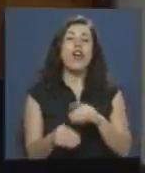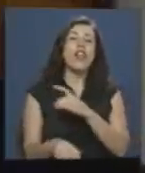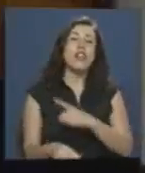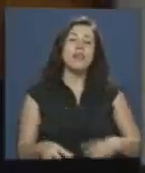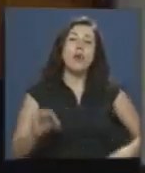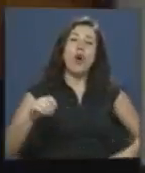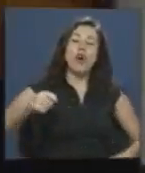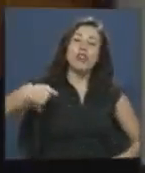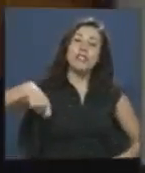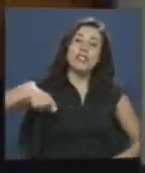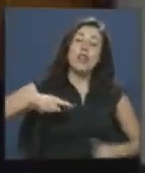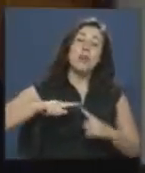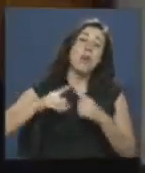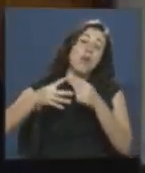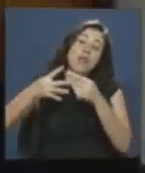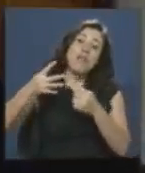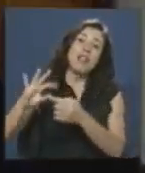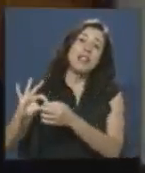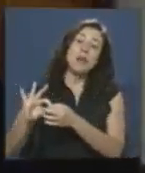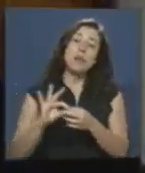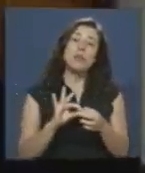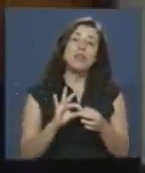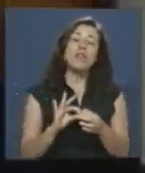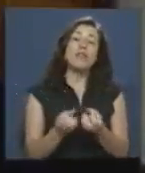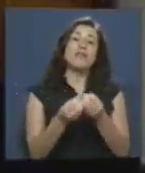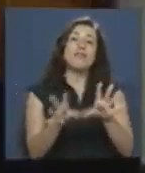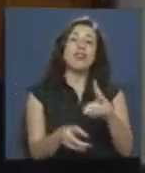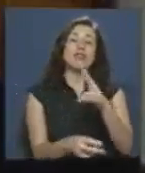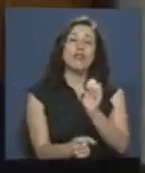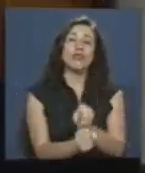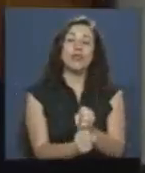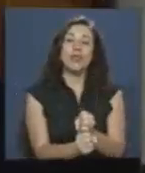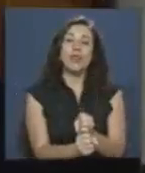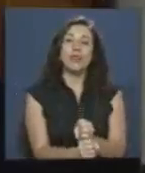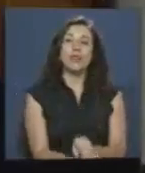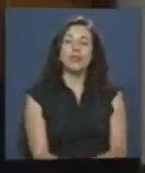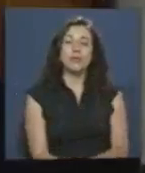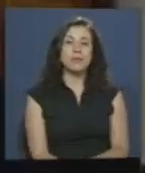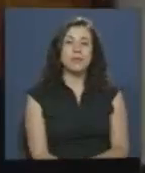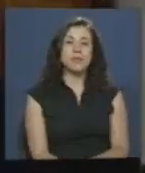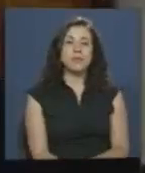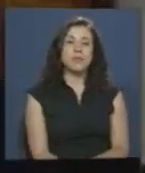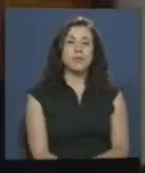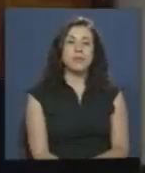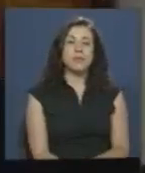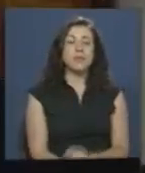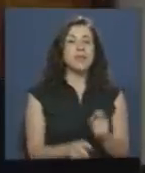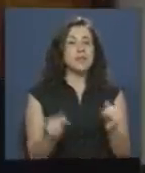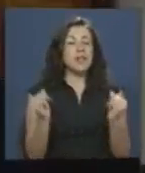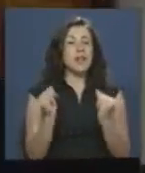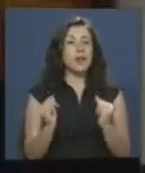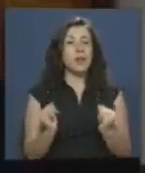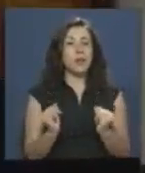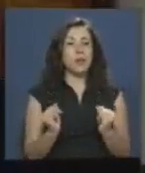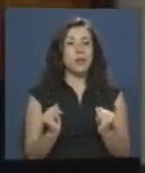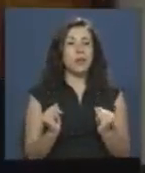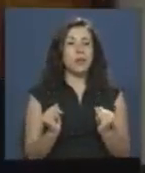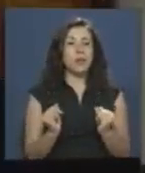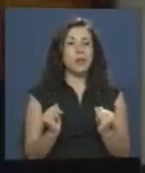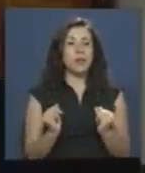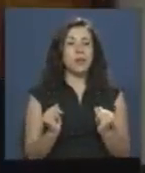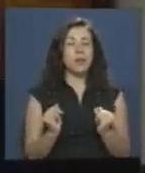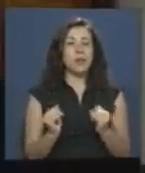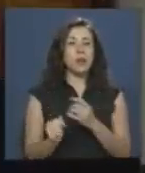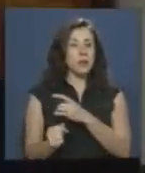senador que con alguna causal cesa en sus funciones. Se iguala de esta manera este mecanismo de